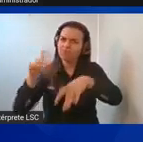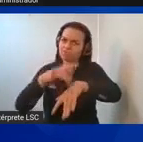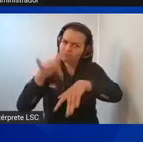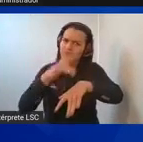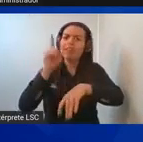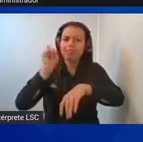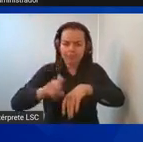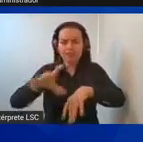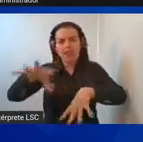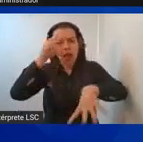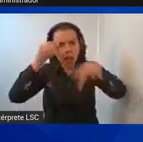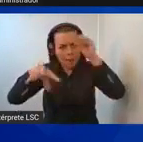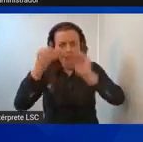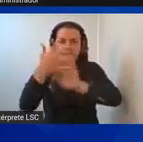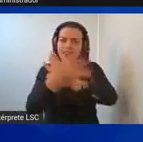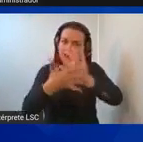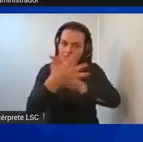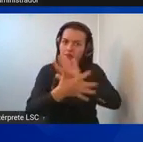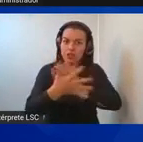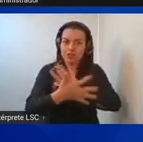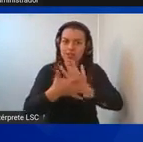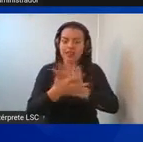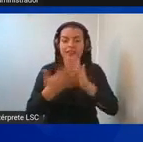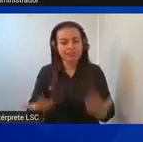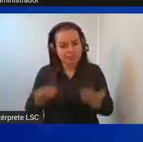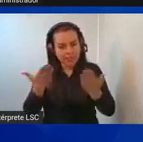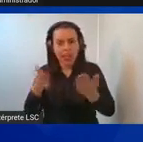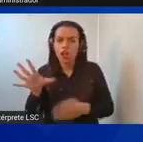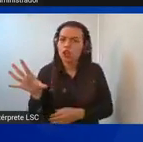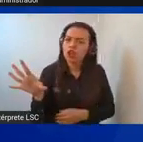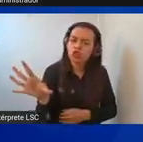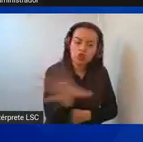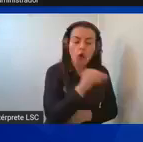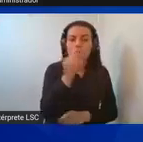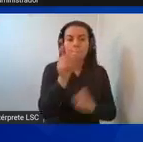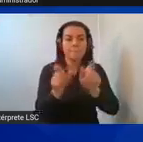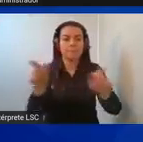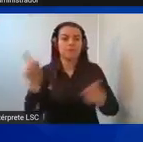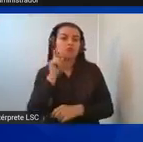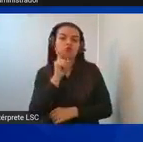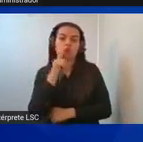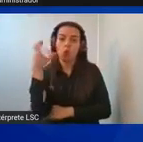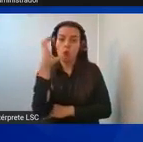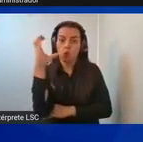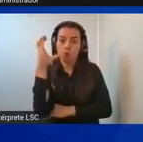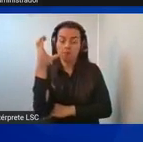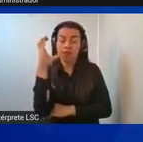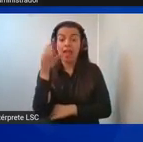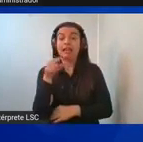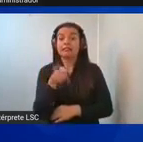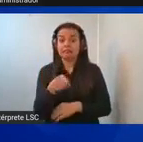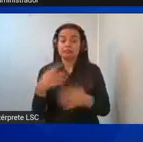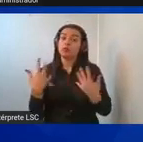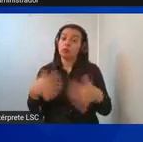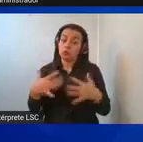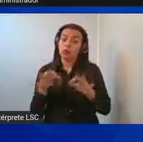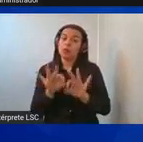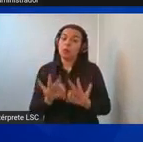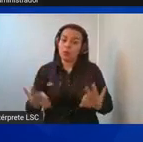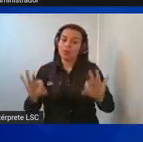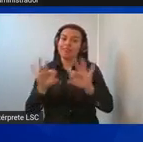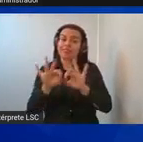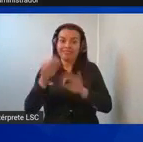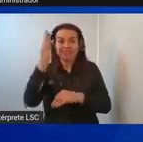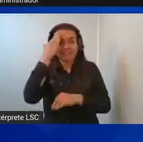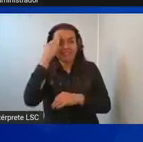señas a la población sorda del país. Entonces, allí yo también creo que para promover esa apropiación,